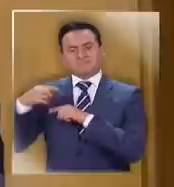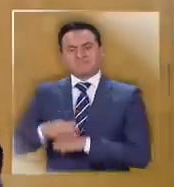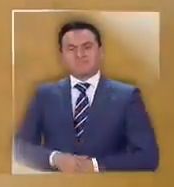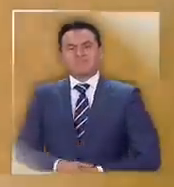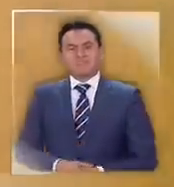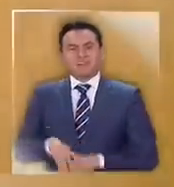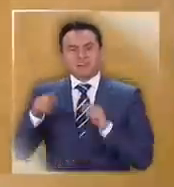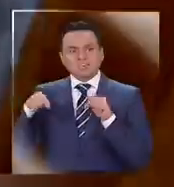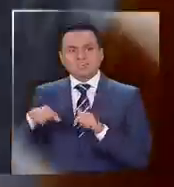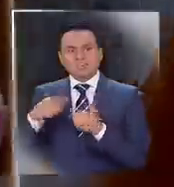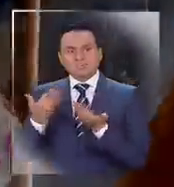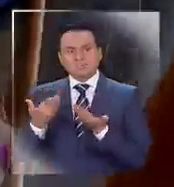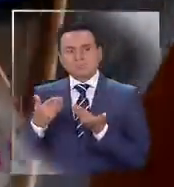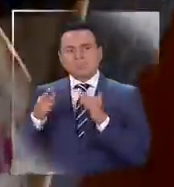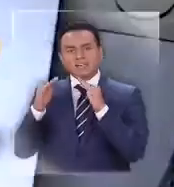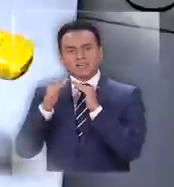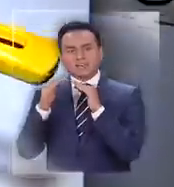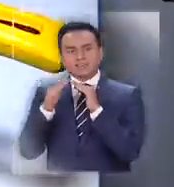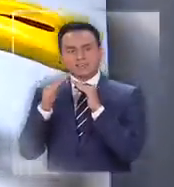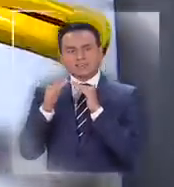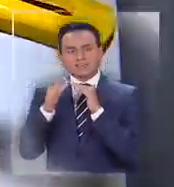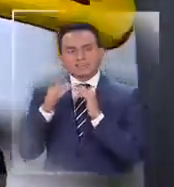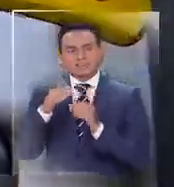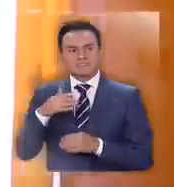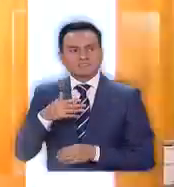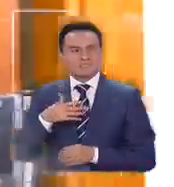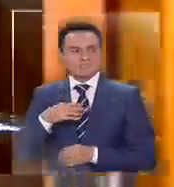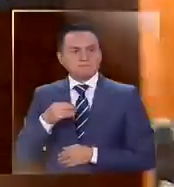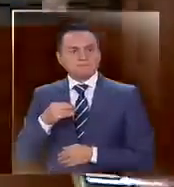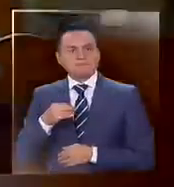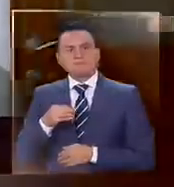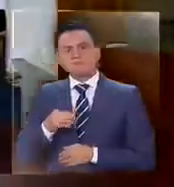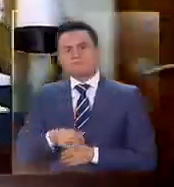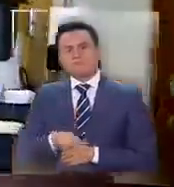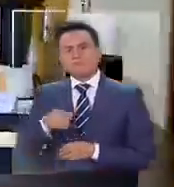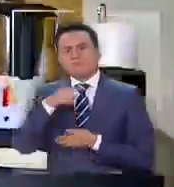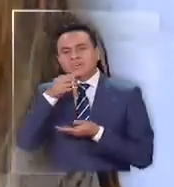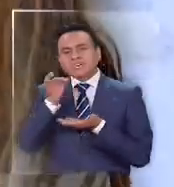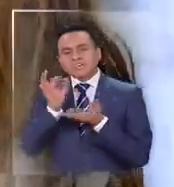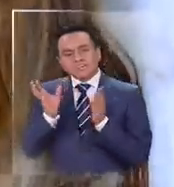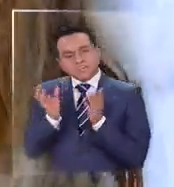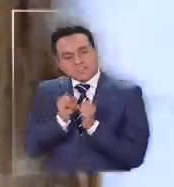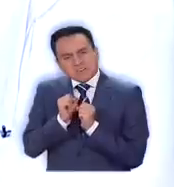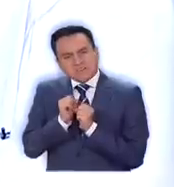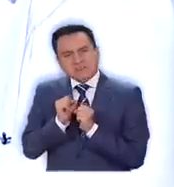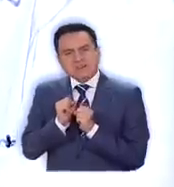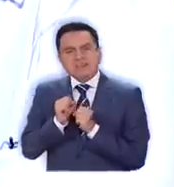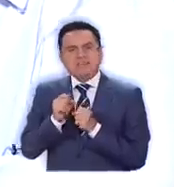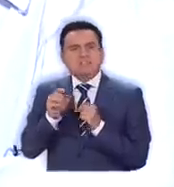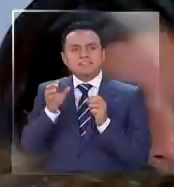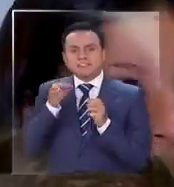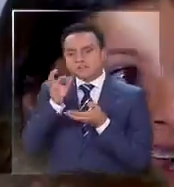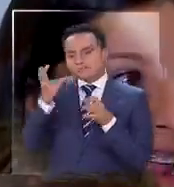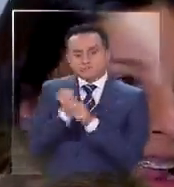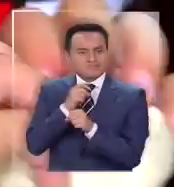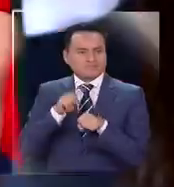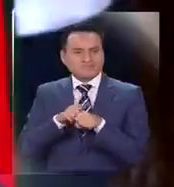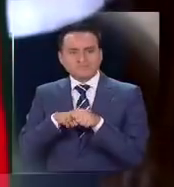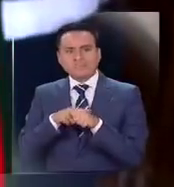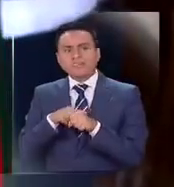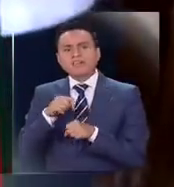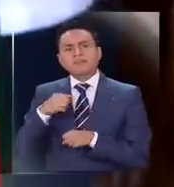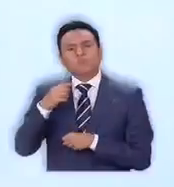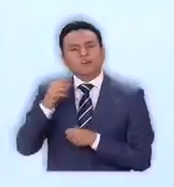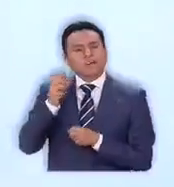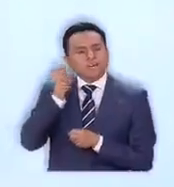Y aquí estamos, en casa. ¡Hijita! ¡Se enfría el café! Desayuno express con su mujer y sus